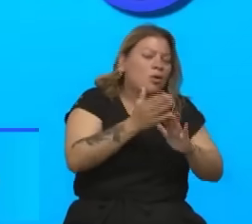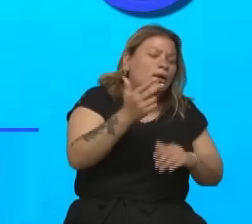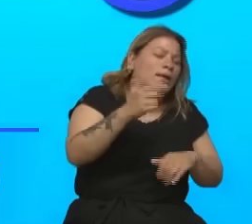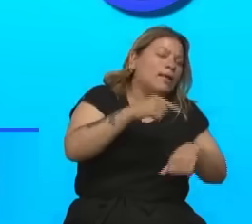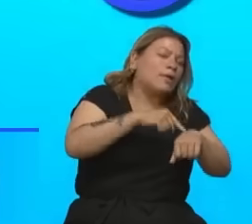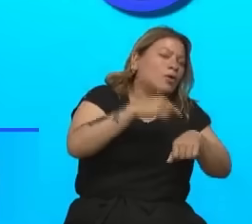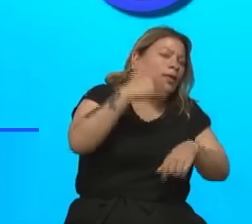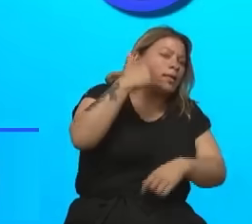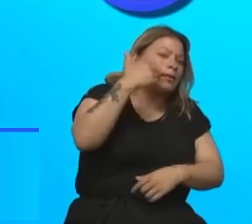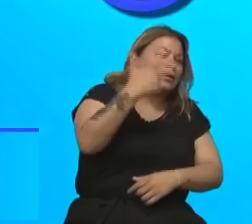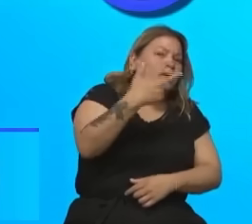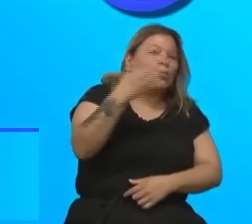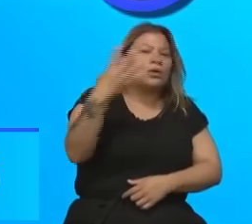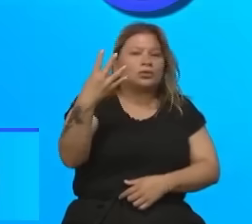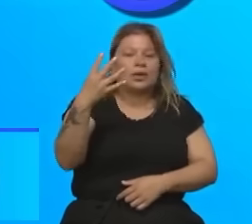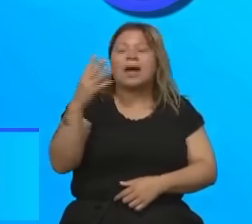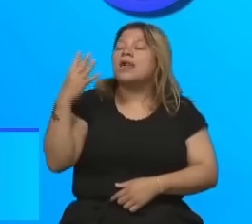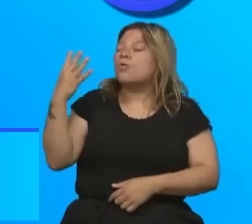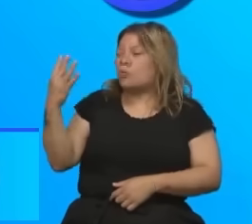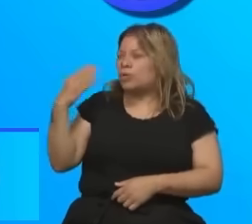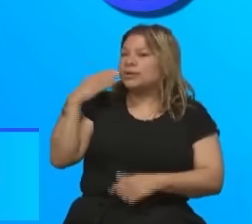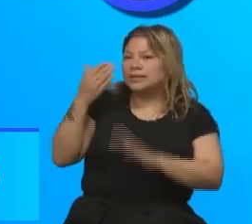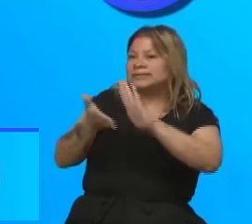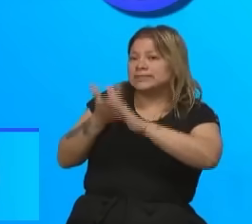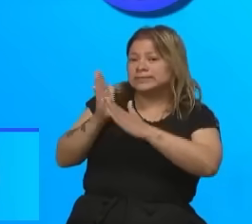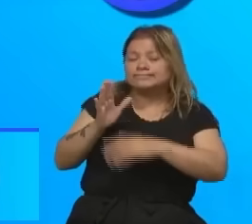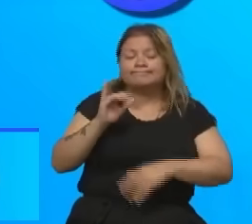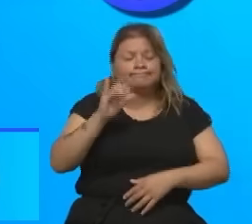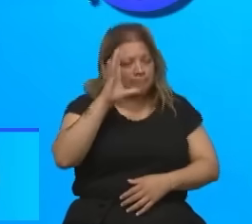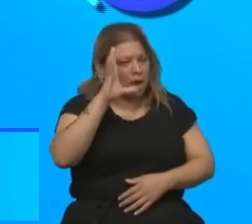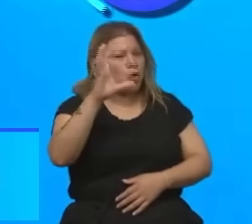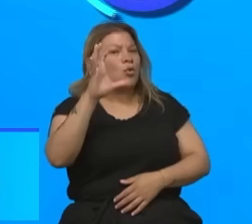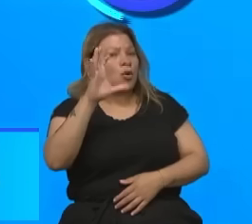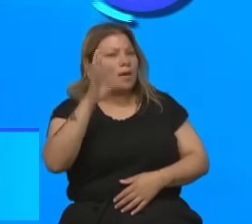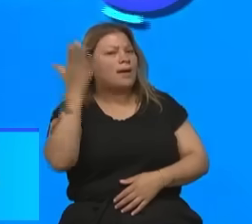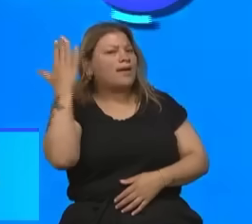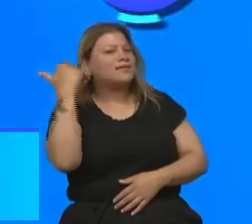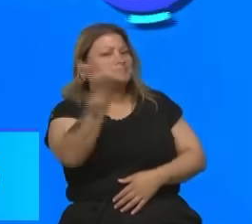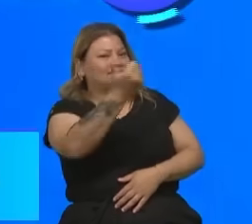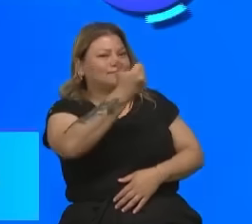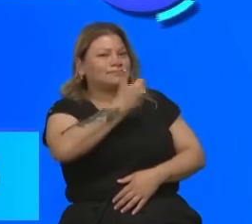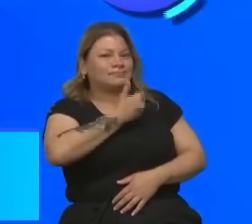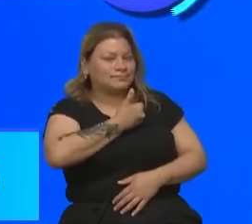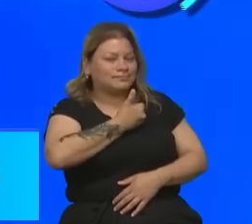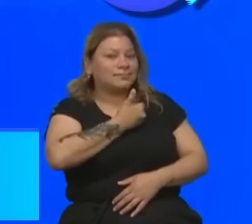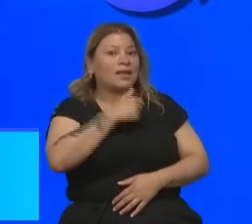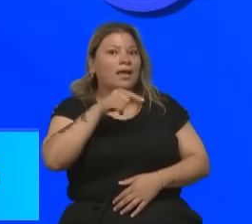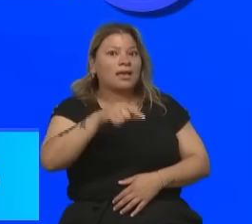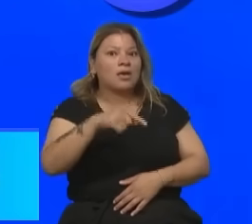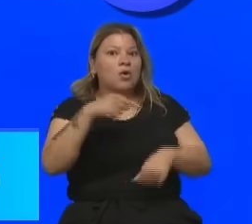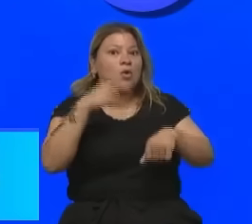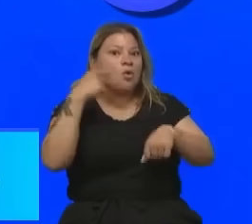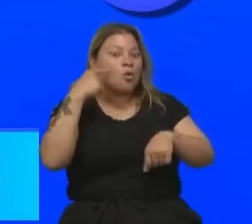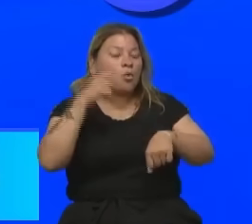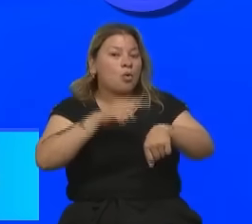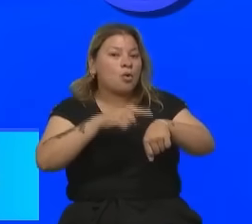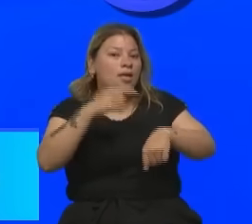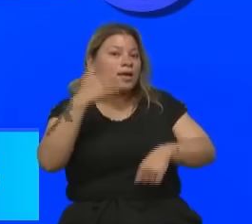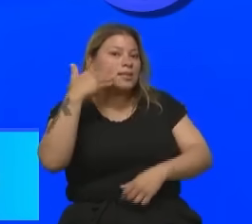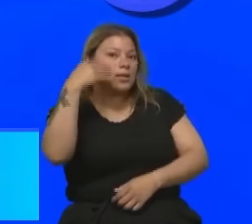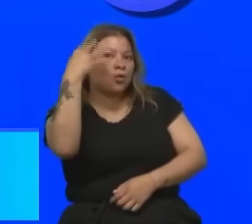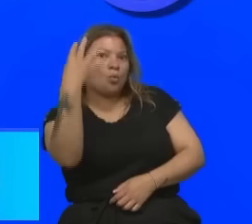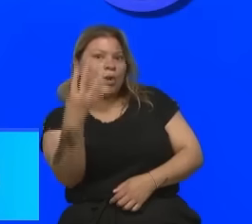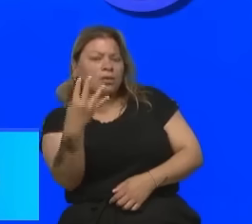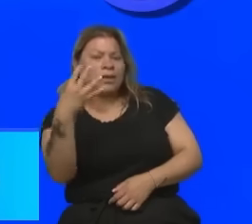4 de la tarde. A las 4, claro, lo recordaba. Que es cuando precisamente se había desatado el vendaval, o sea, produciendo